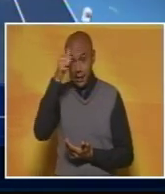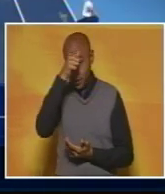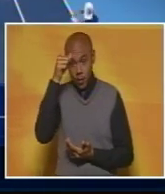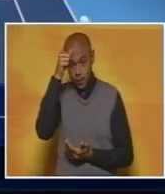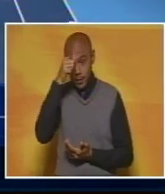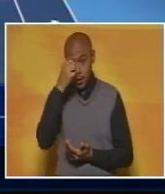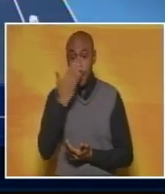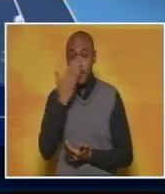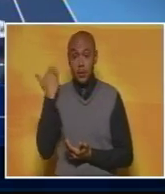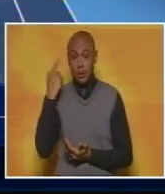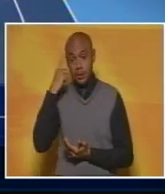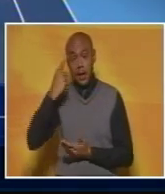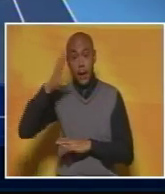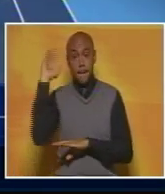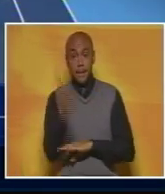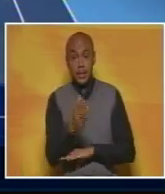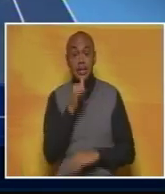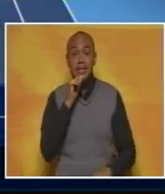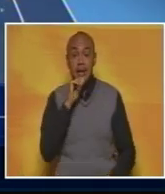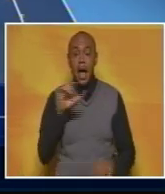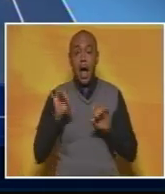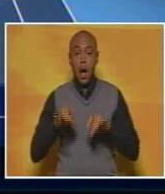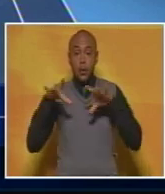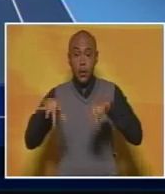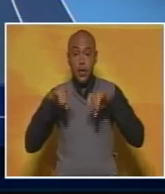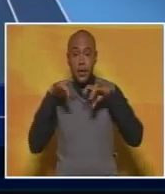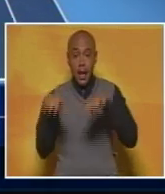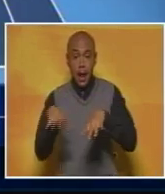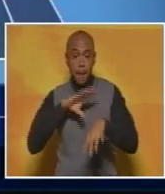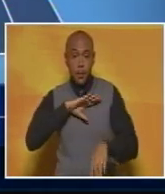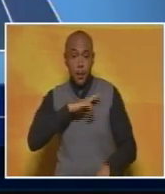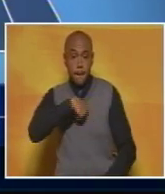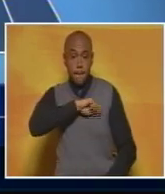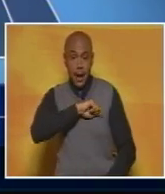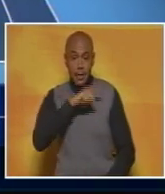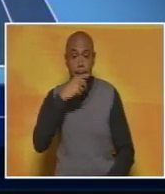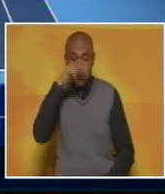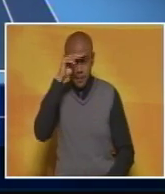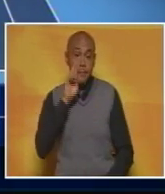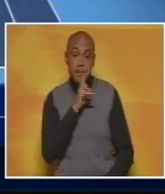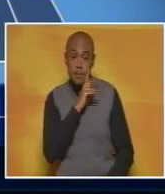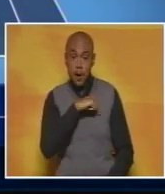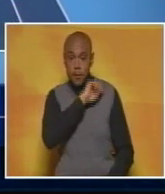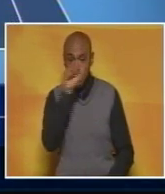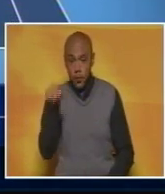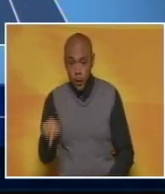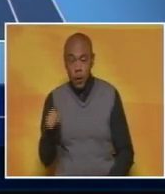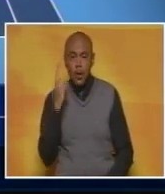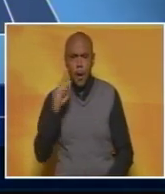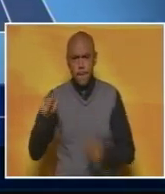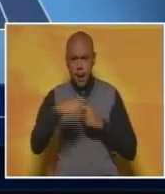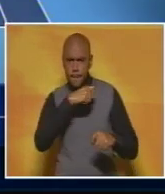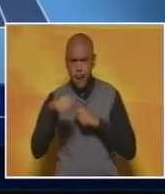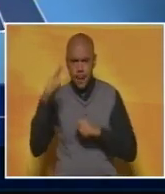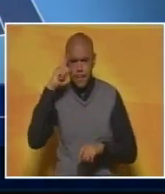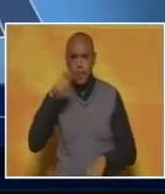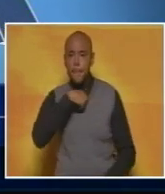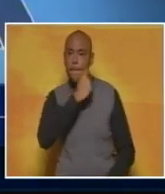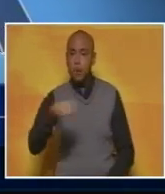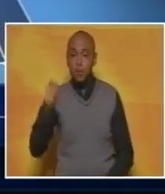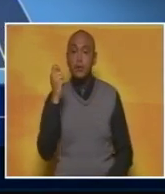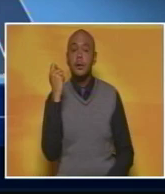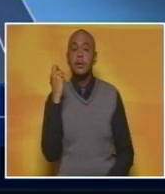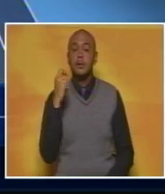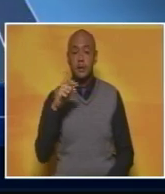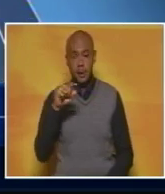la final de este torneo ATP 500 al australiano de origen español Alex de Minaur en sets corridos por 6-2 y 6-2. El triunfo le